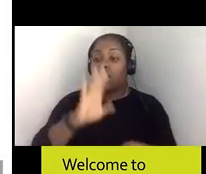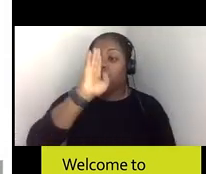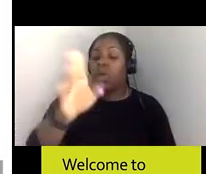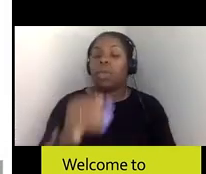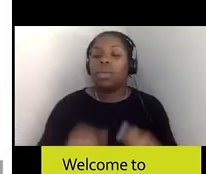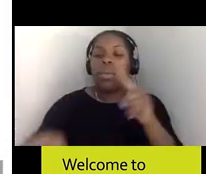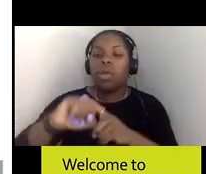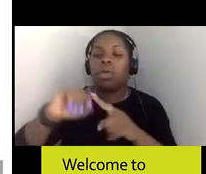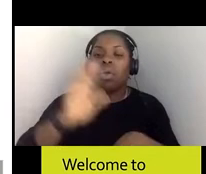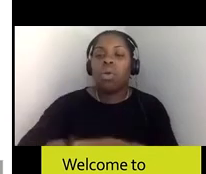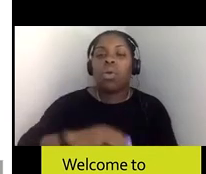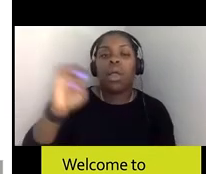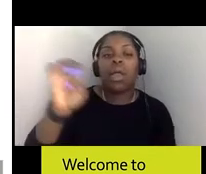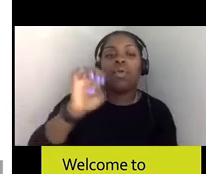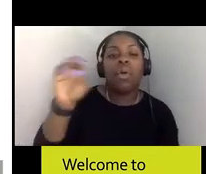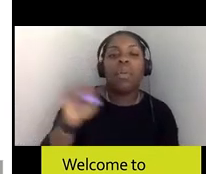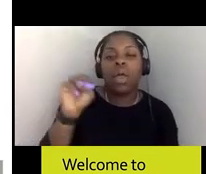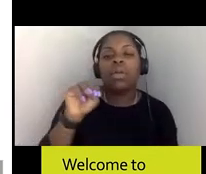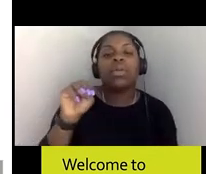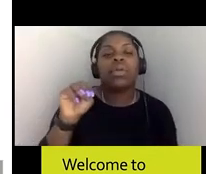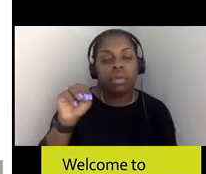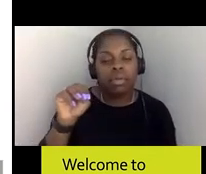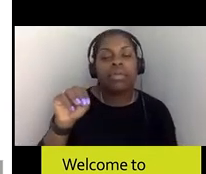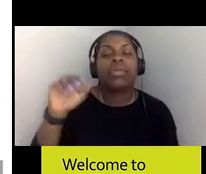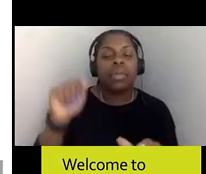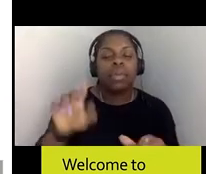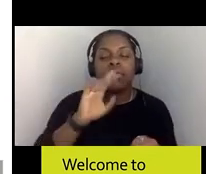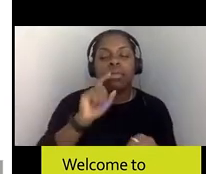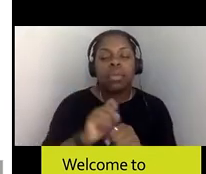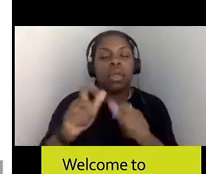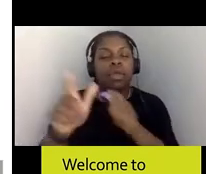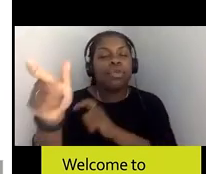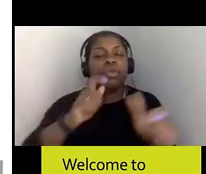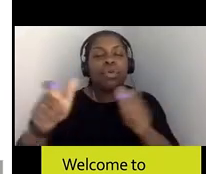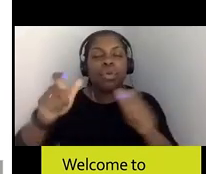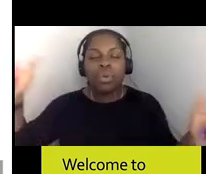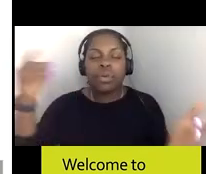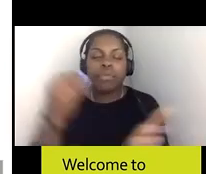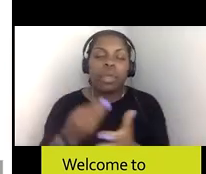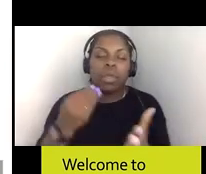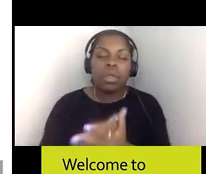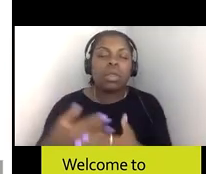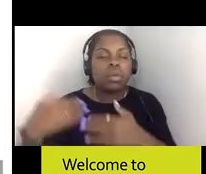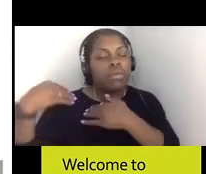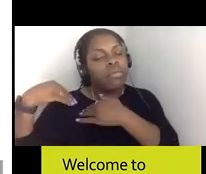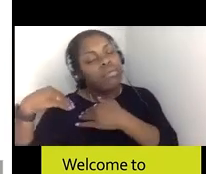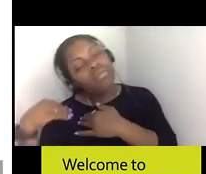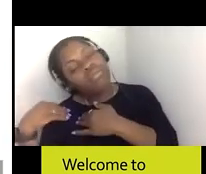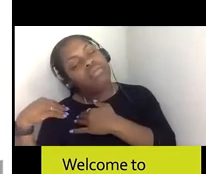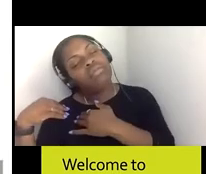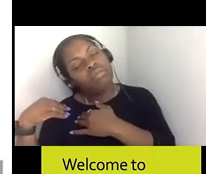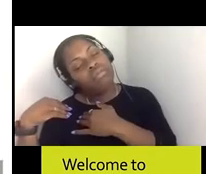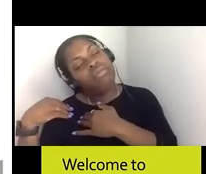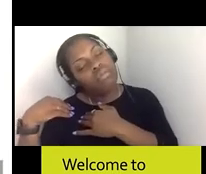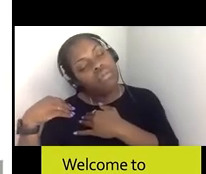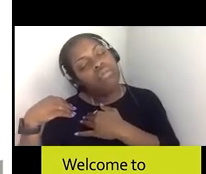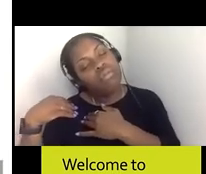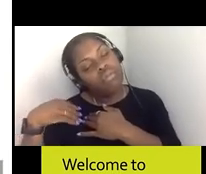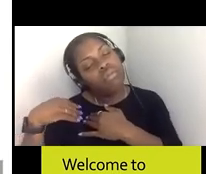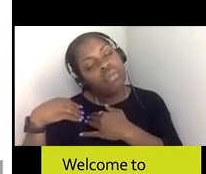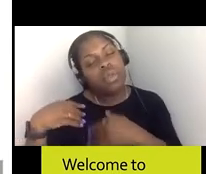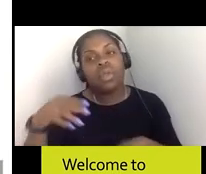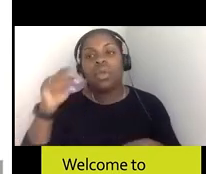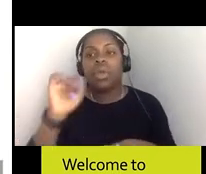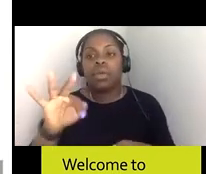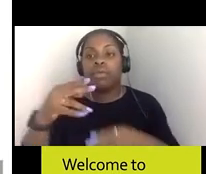están directamente impactadas por el monitor electrónico puede ser un costo financiero muy grande